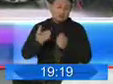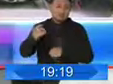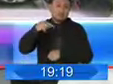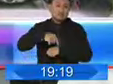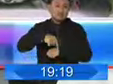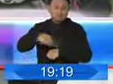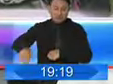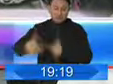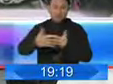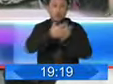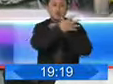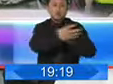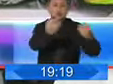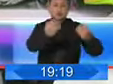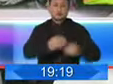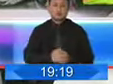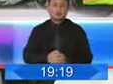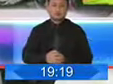la desaparición o